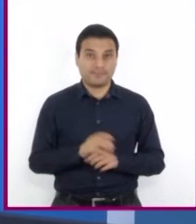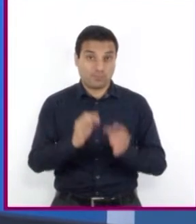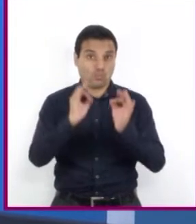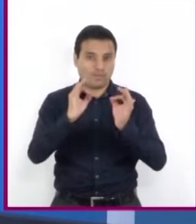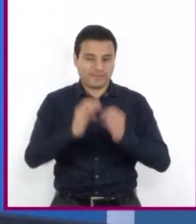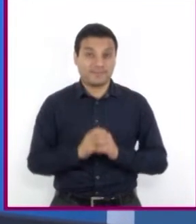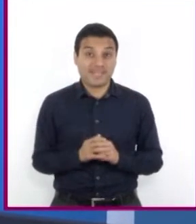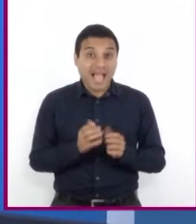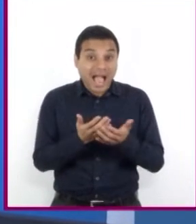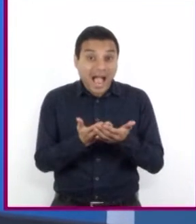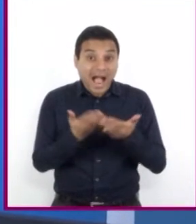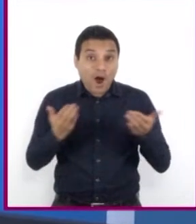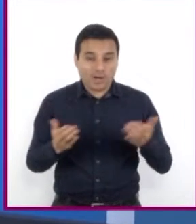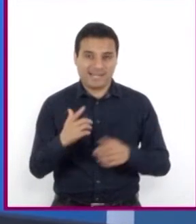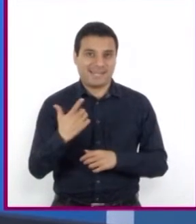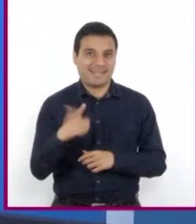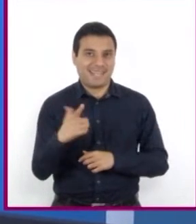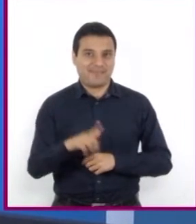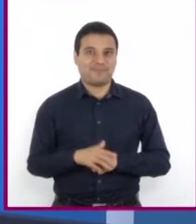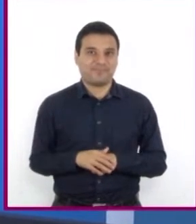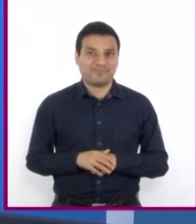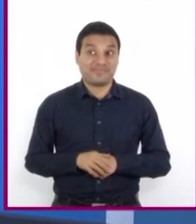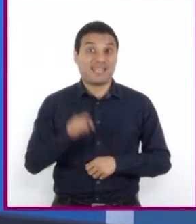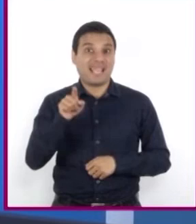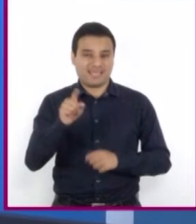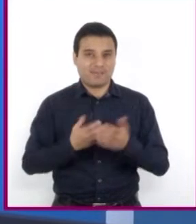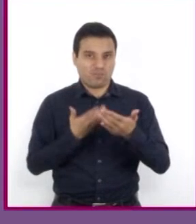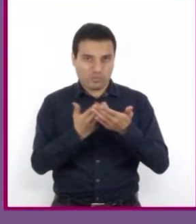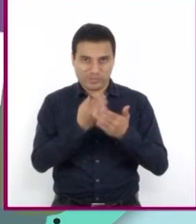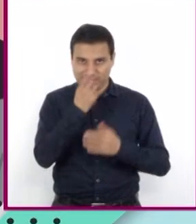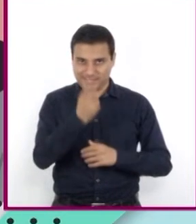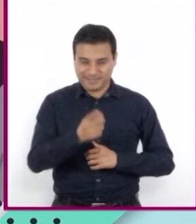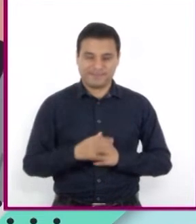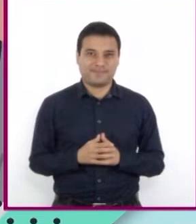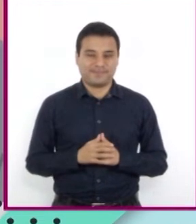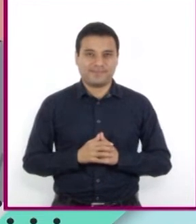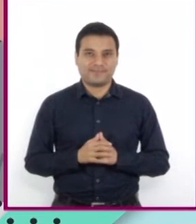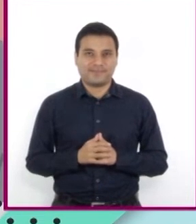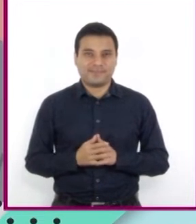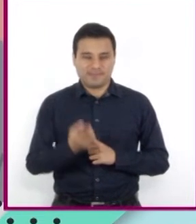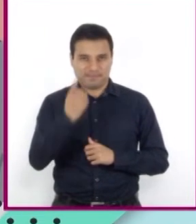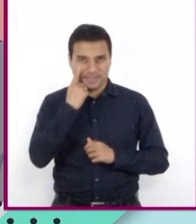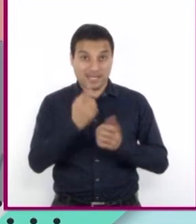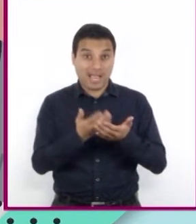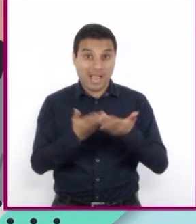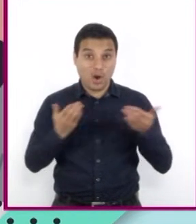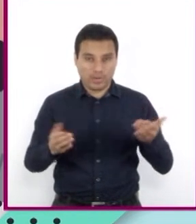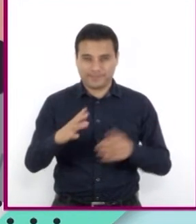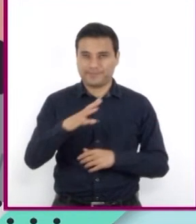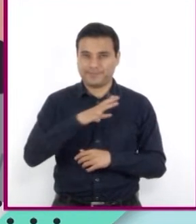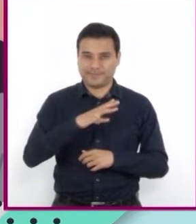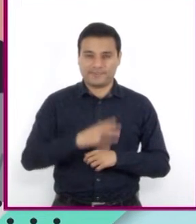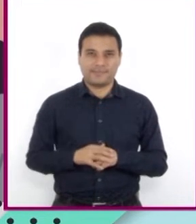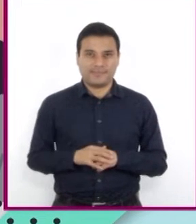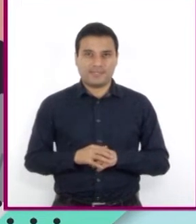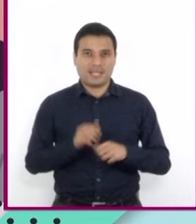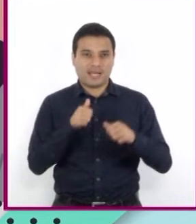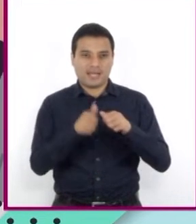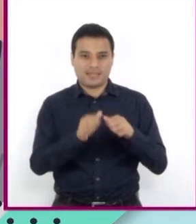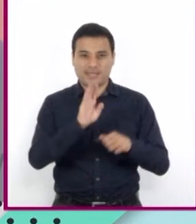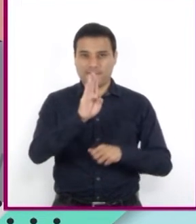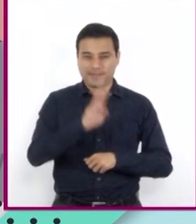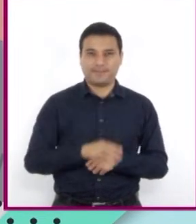es el turno de Lía, quien plantea lo siguiente. Si ahora se tiene la sucesión B,